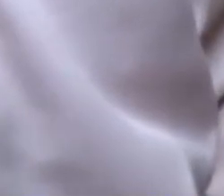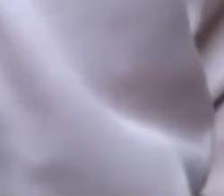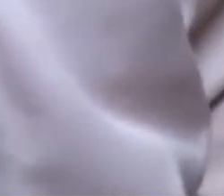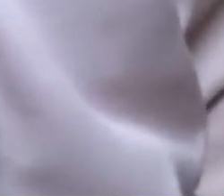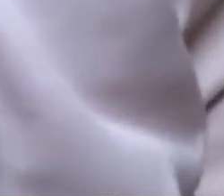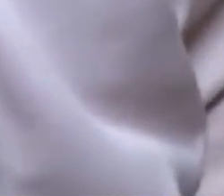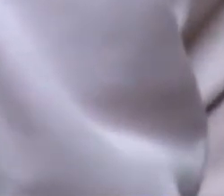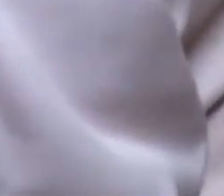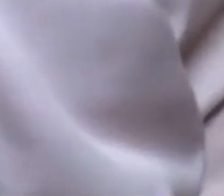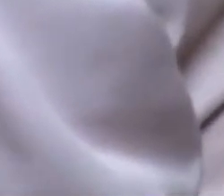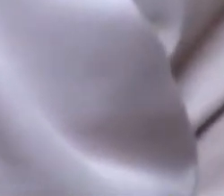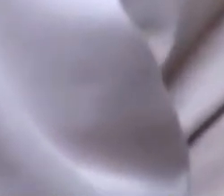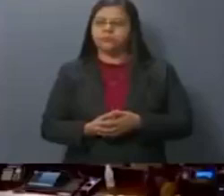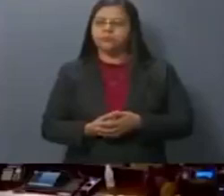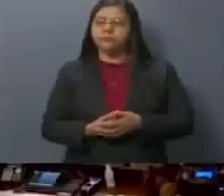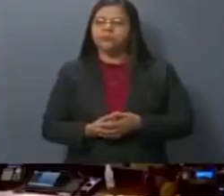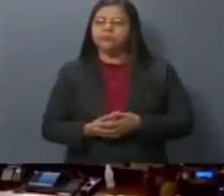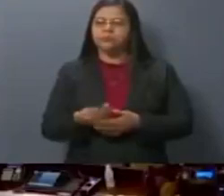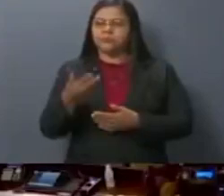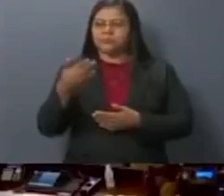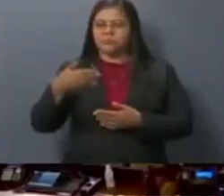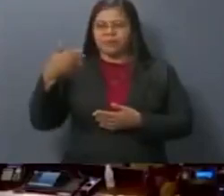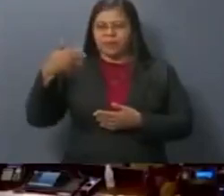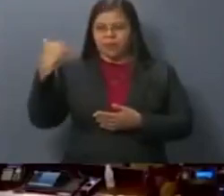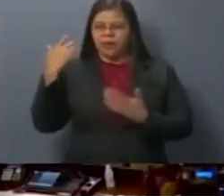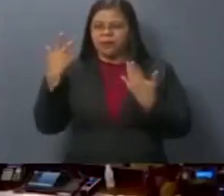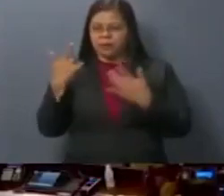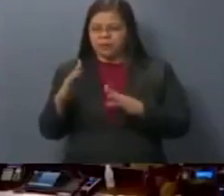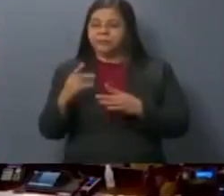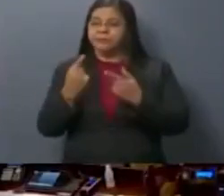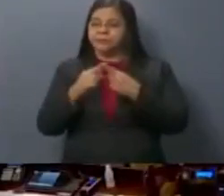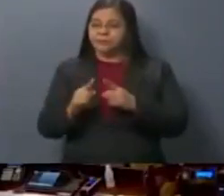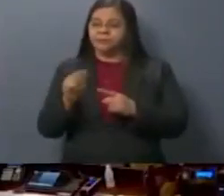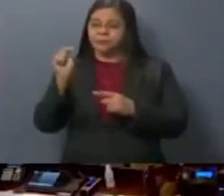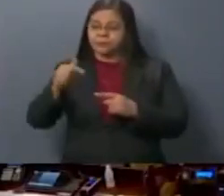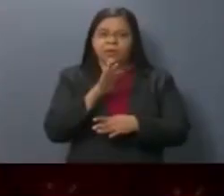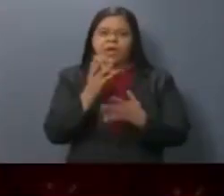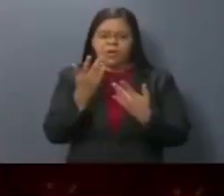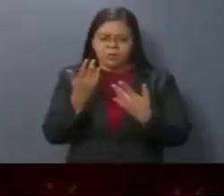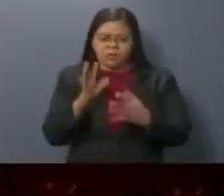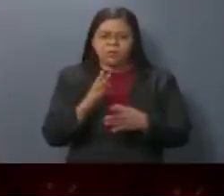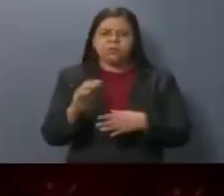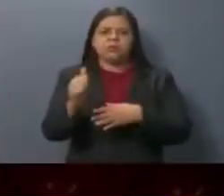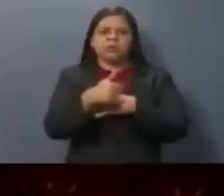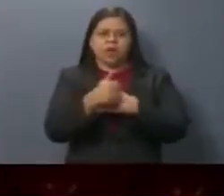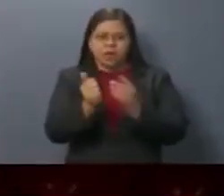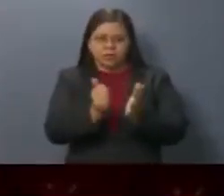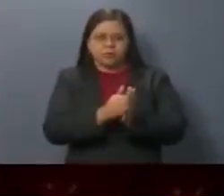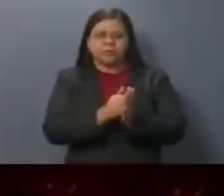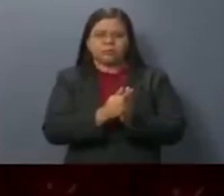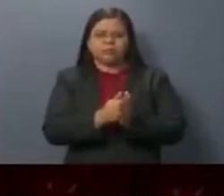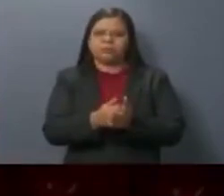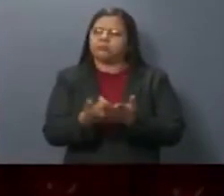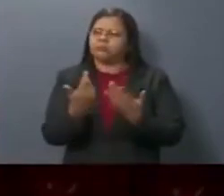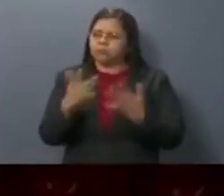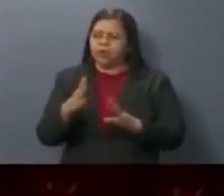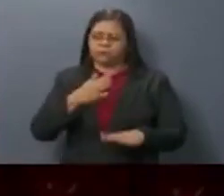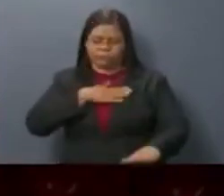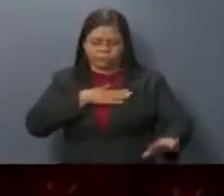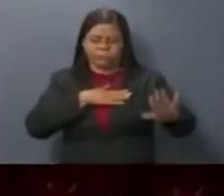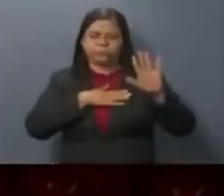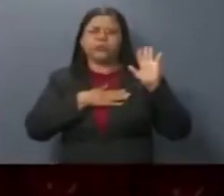de derecho están en riesgo en el salvador tras la destitución de cinco jueces de la sala constitucional de la corte suprema de justicia